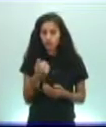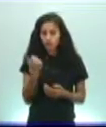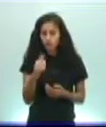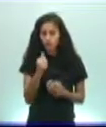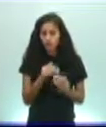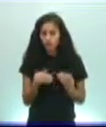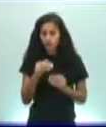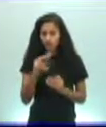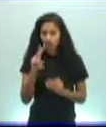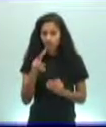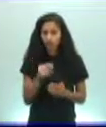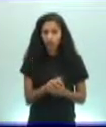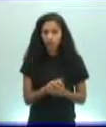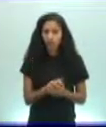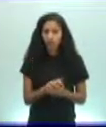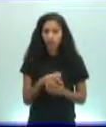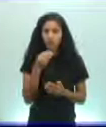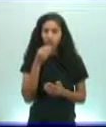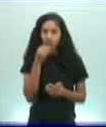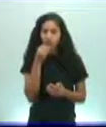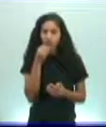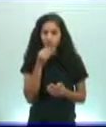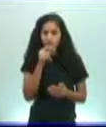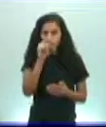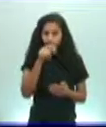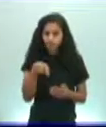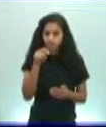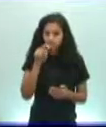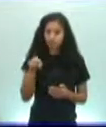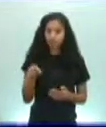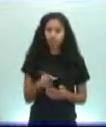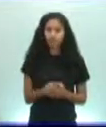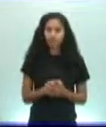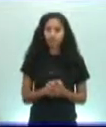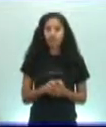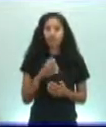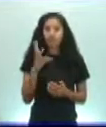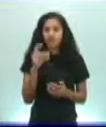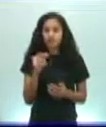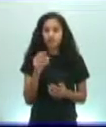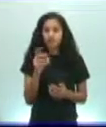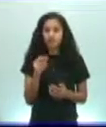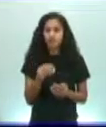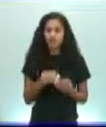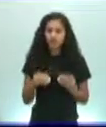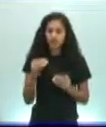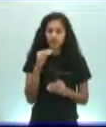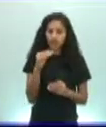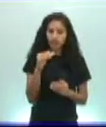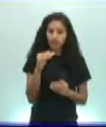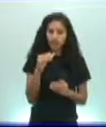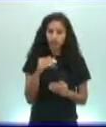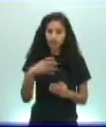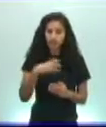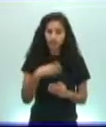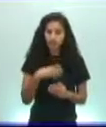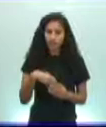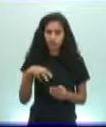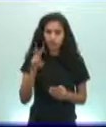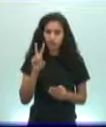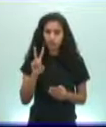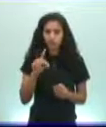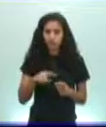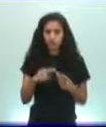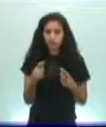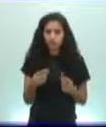2? Ahí podemos simplificar la potencia o el exponente de esta potencia, que es 2, por el